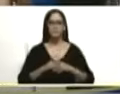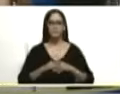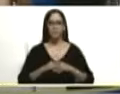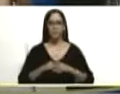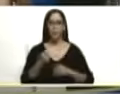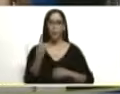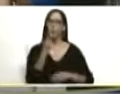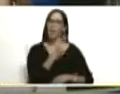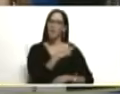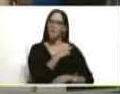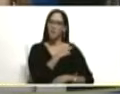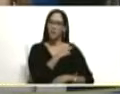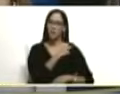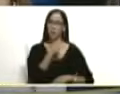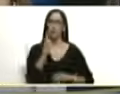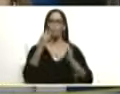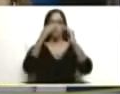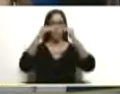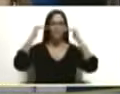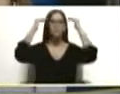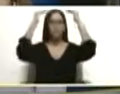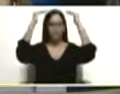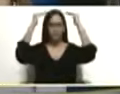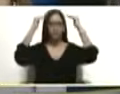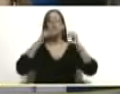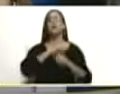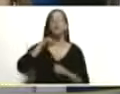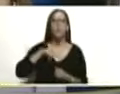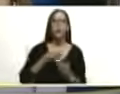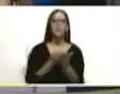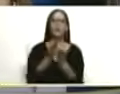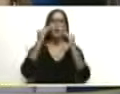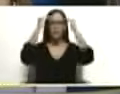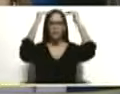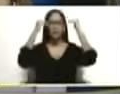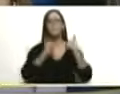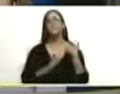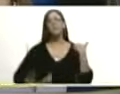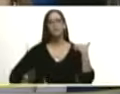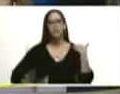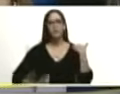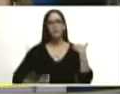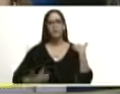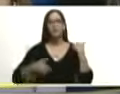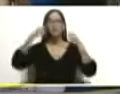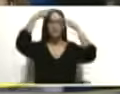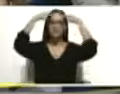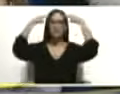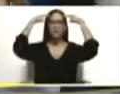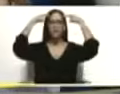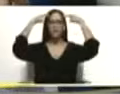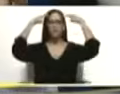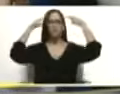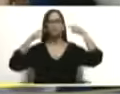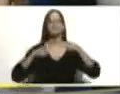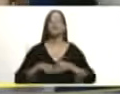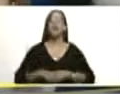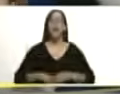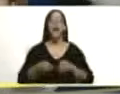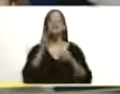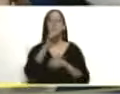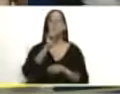un jefe, un comandante, nuestro eterno y amado presidente, comandante Hugo Rafael Chávez Frías,